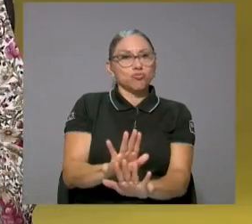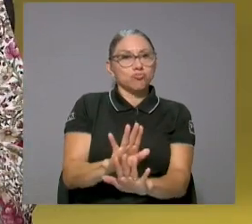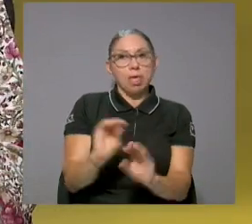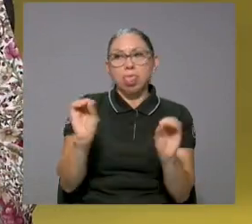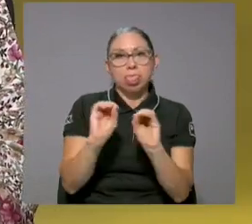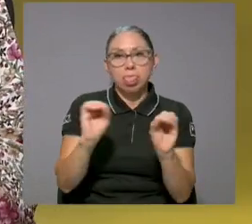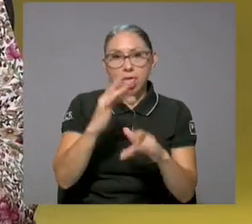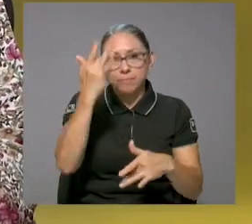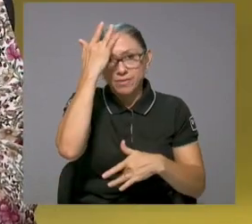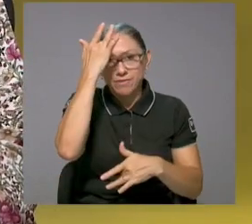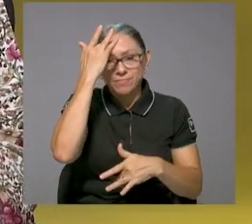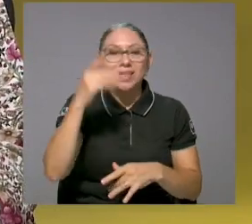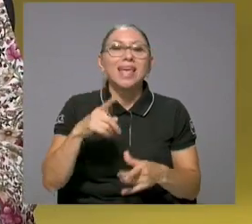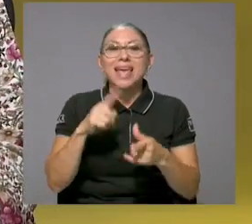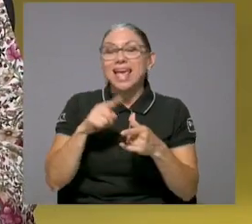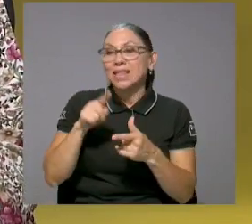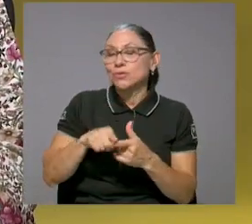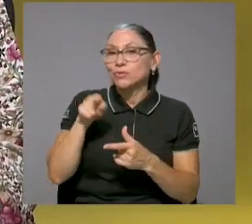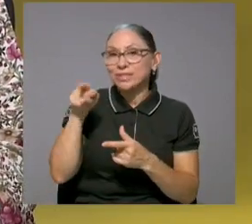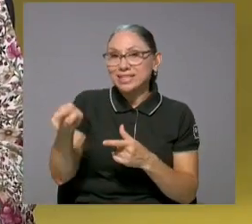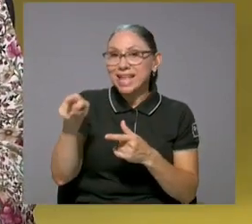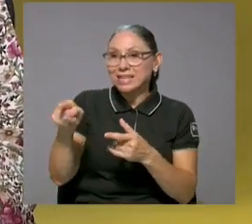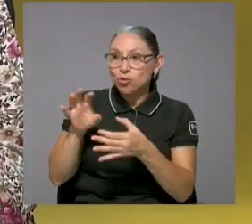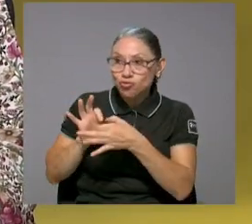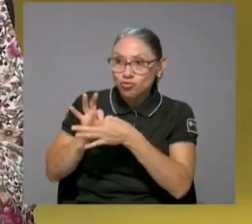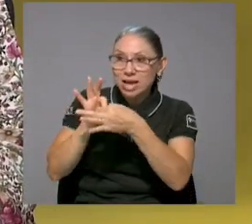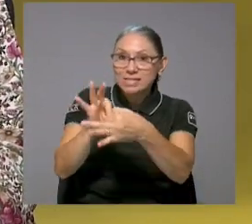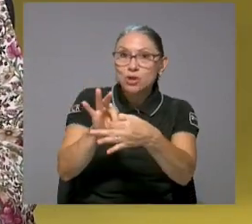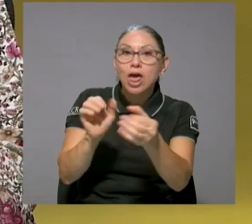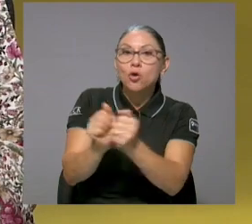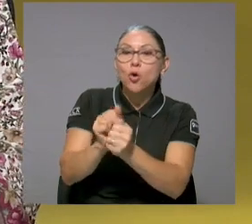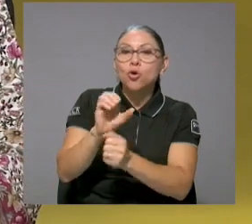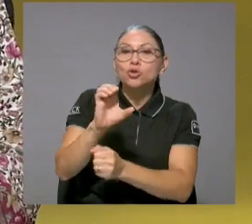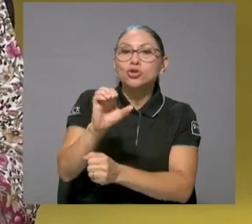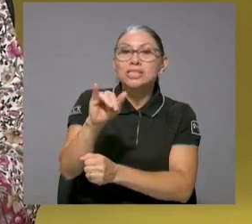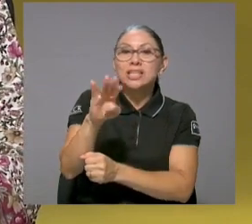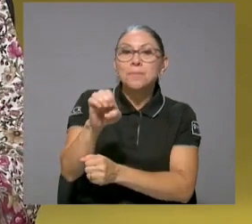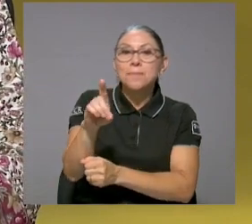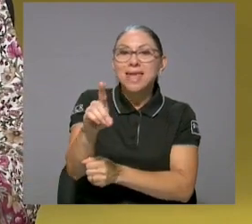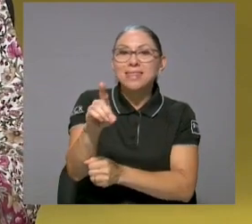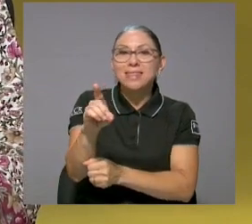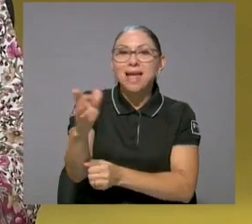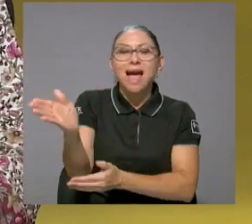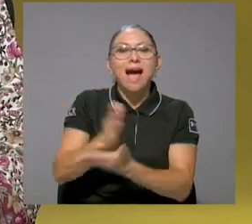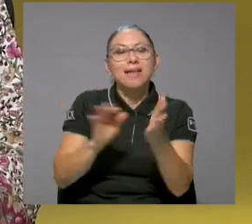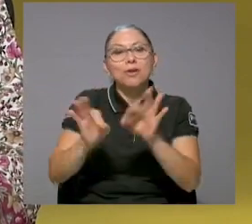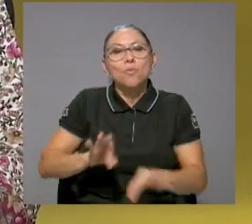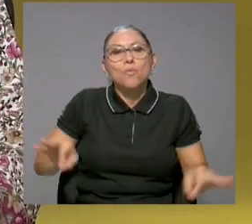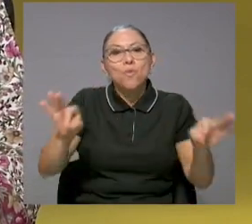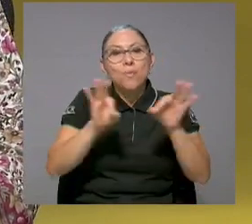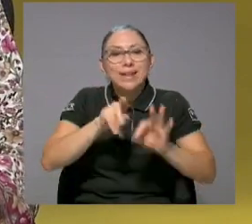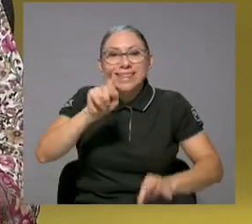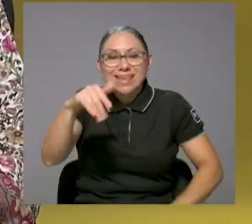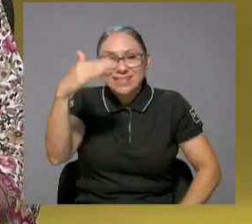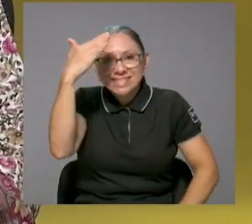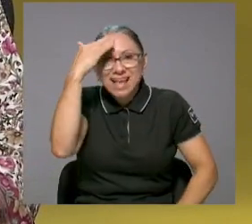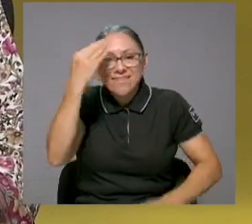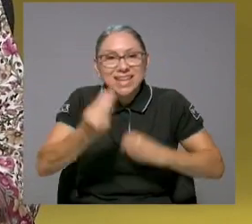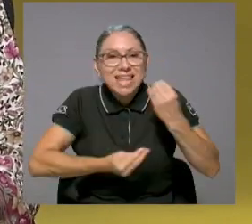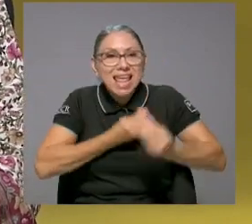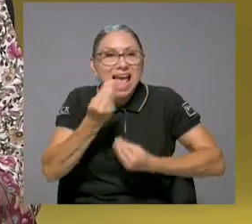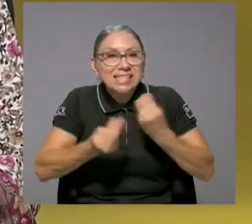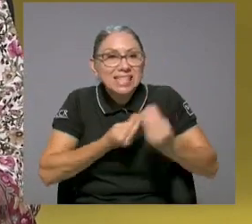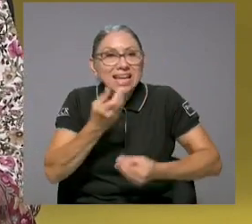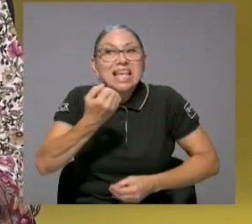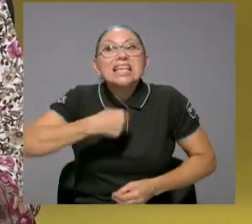punto muy importante, y haciendo la relación que decíamos con el CIMED, de saber qué hacer cuando vamos a viajar a